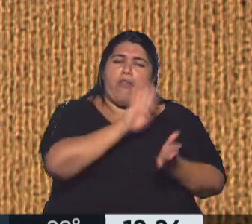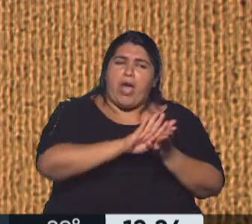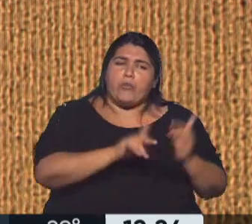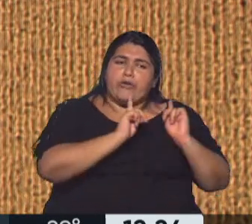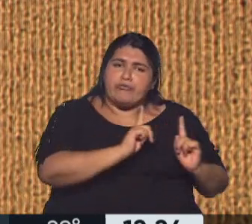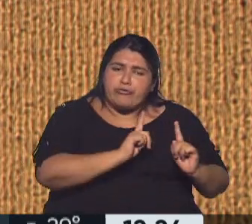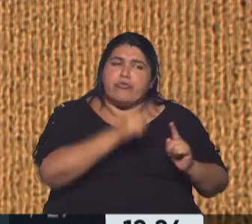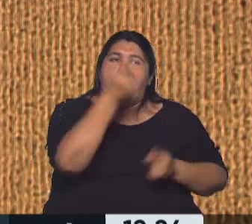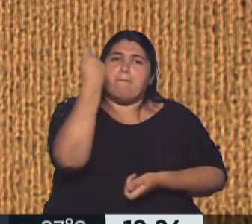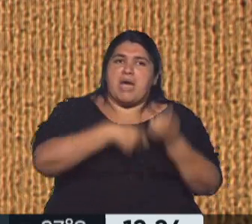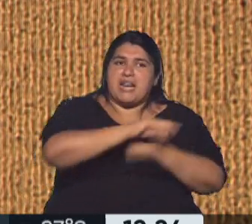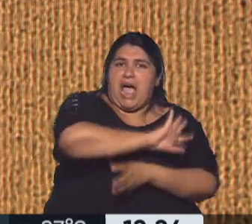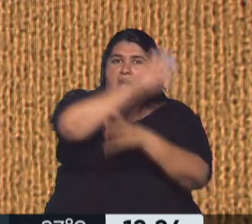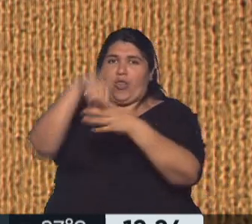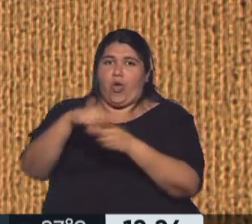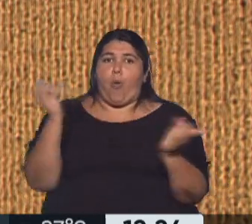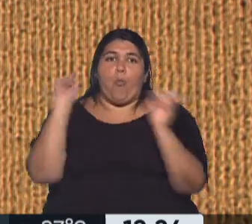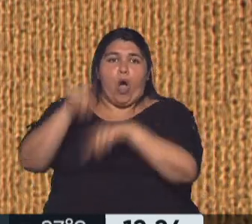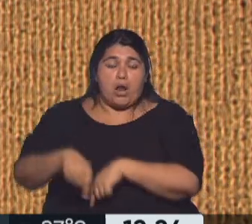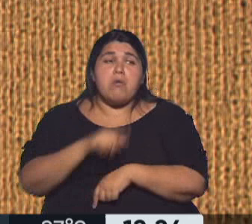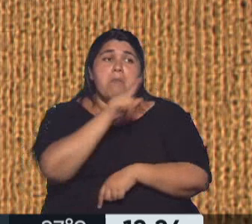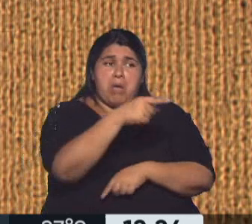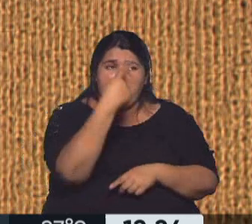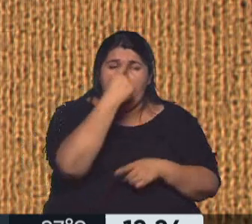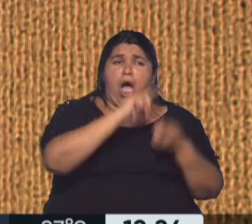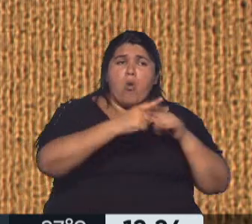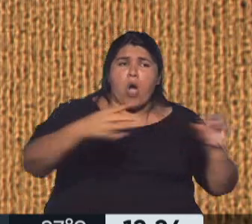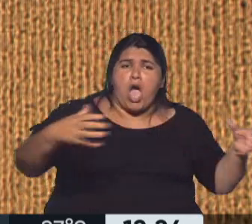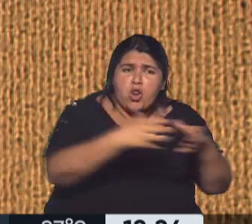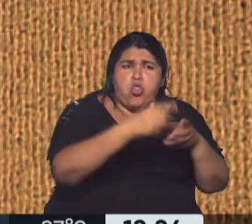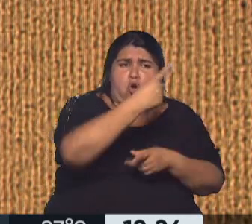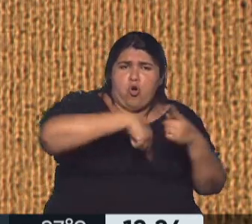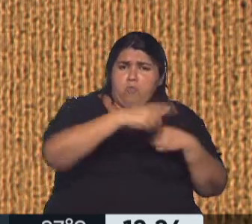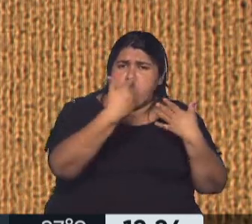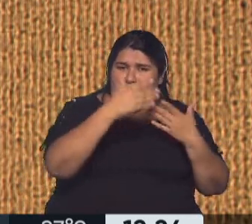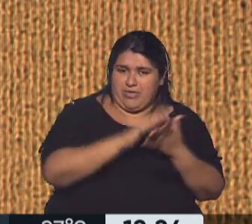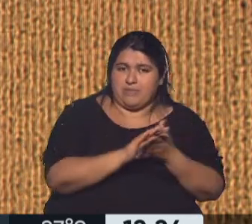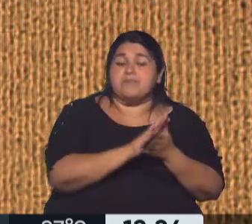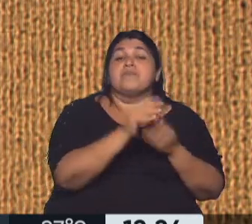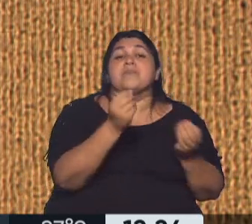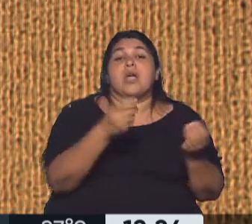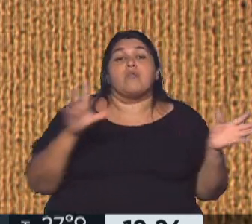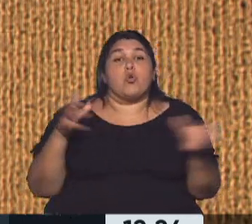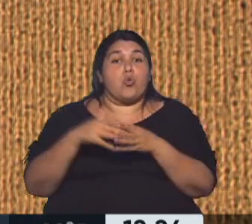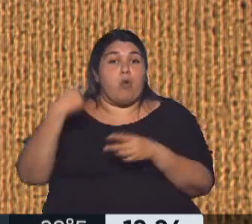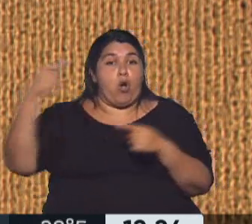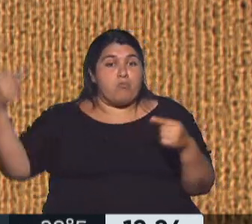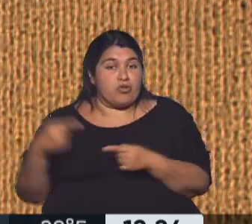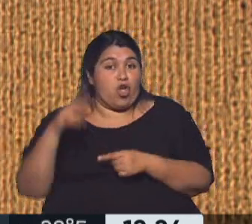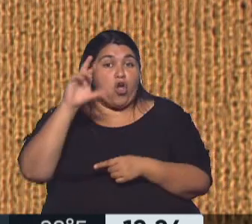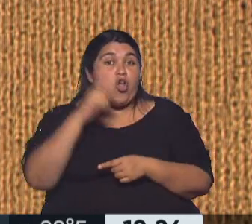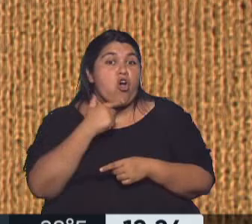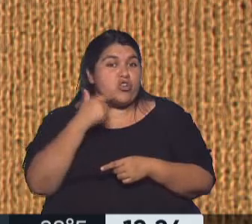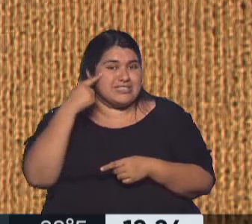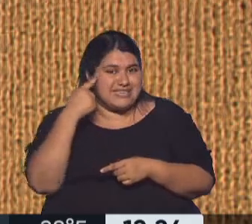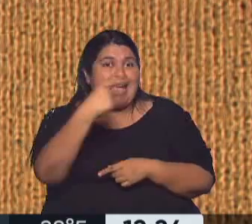volver a los mercados y que vas a tener consenso institucional para llevar adelante el programa. Por cierto, el jefe de la bancada opositora, en ese momento Agustín Rossi, pedía